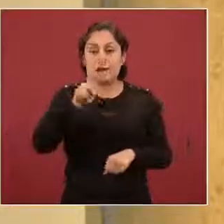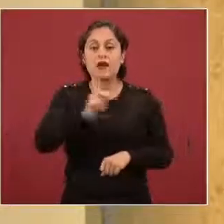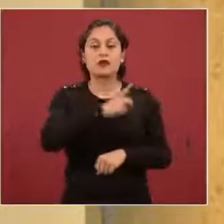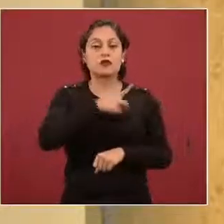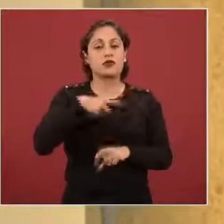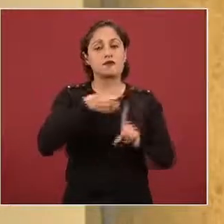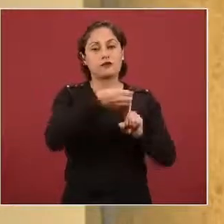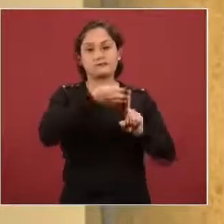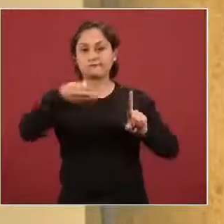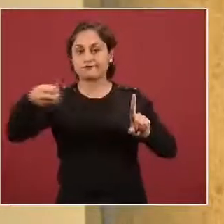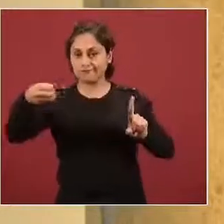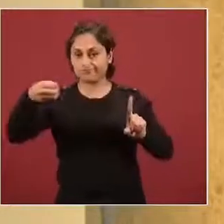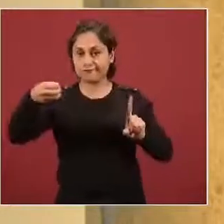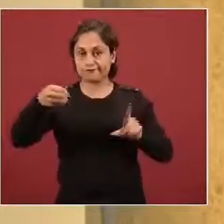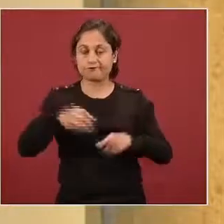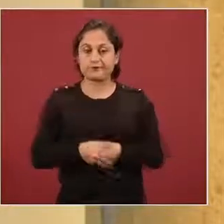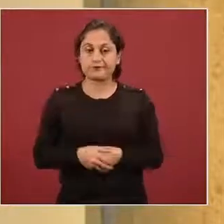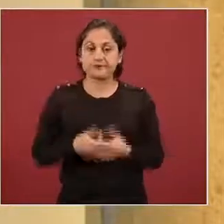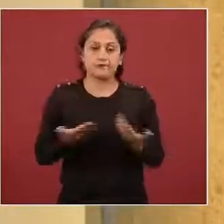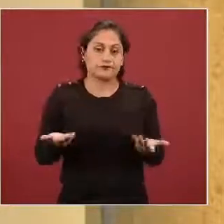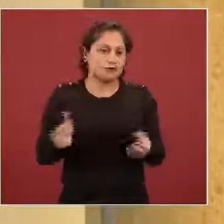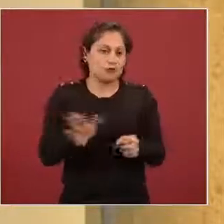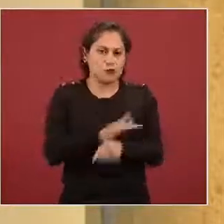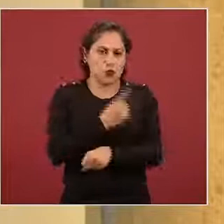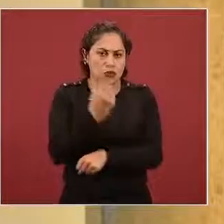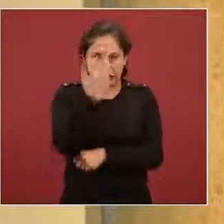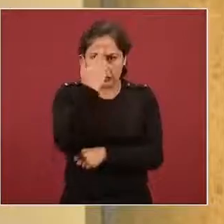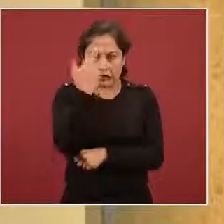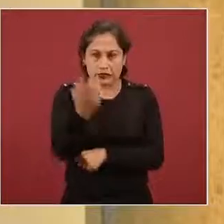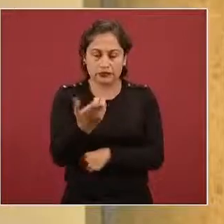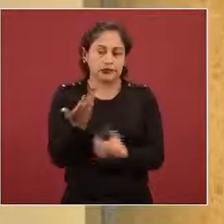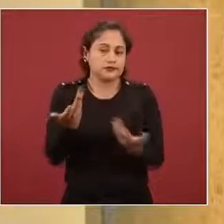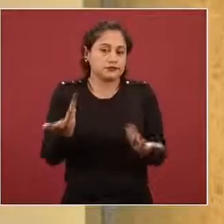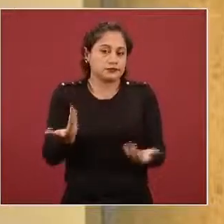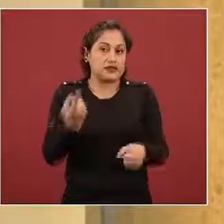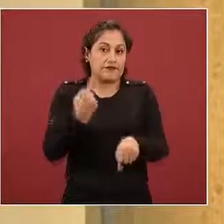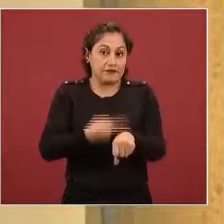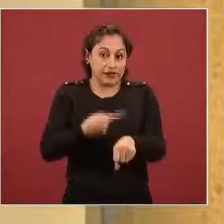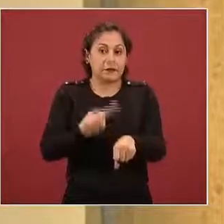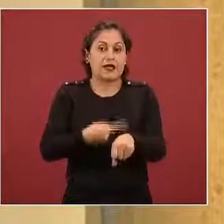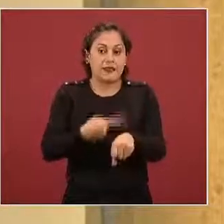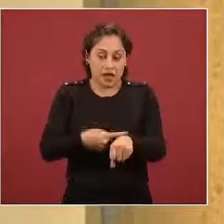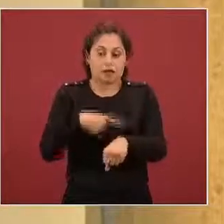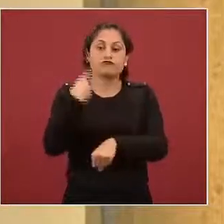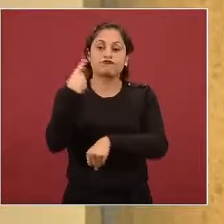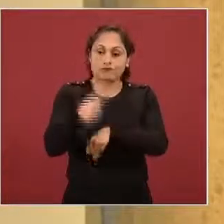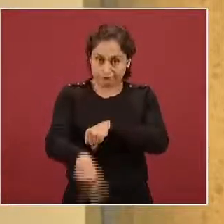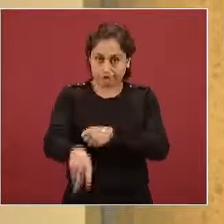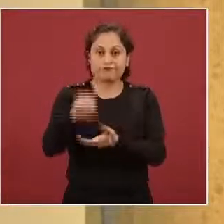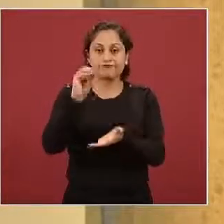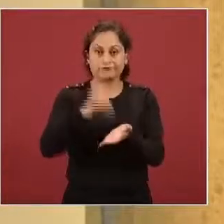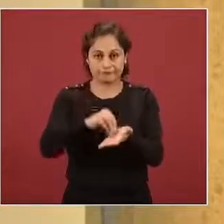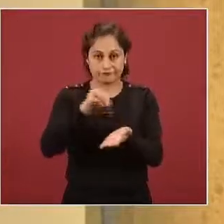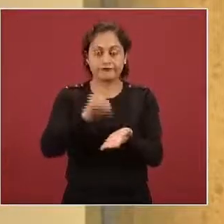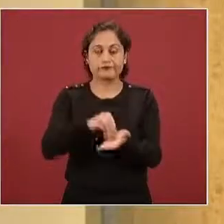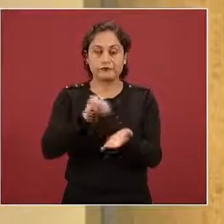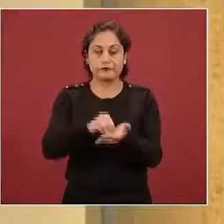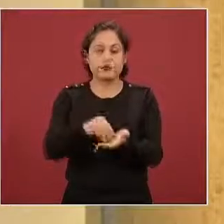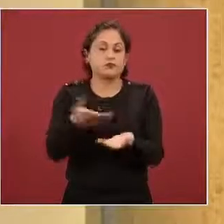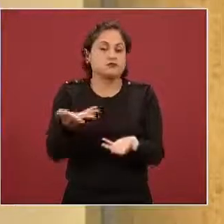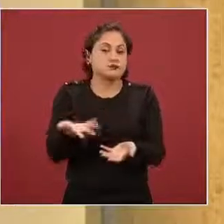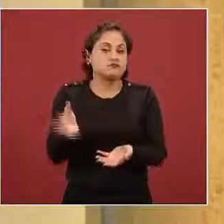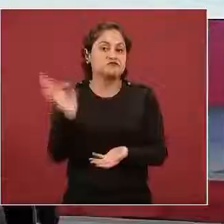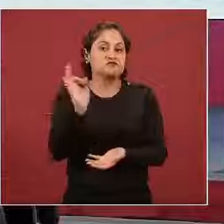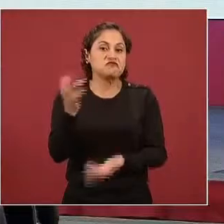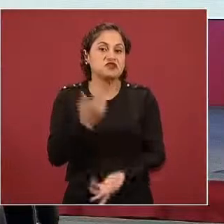ordenada. Siempre existe el riesgo, lo volvemos a recordar, el riesgo de que exista un repunte